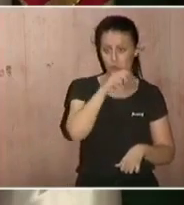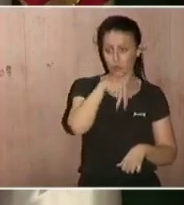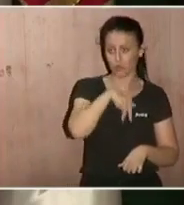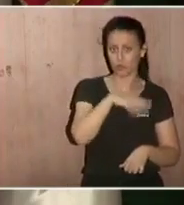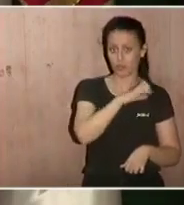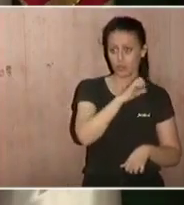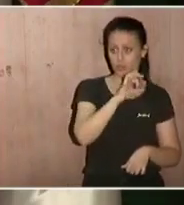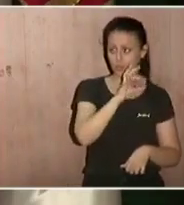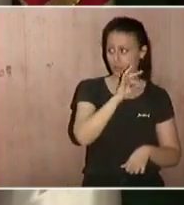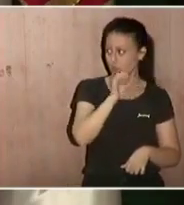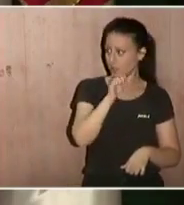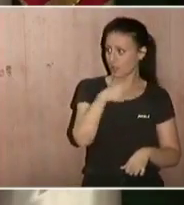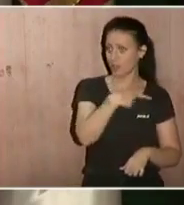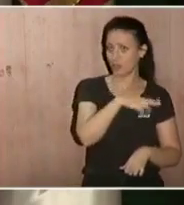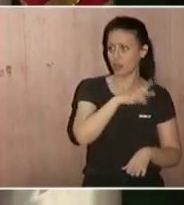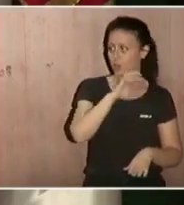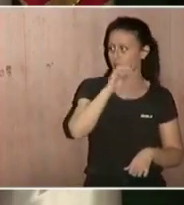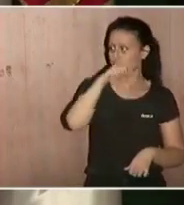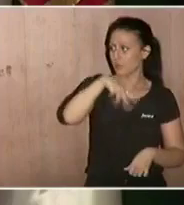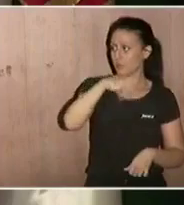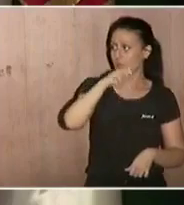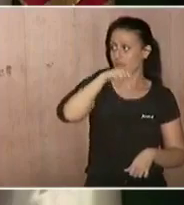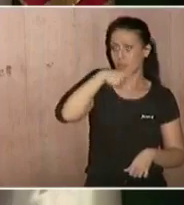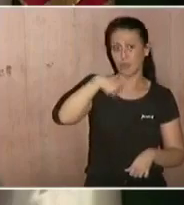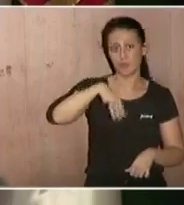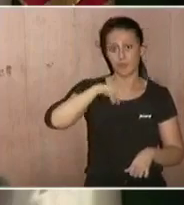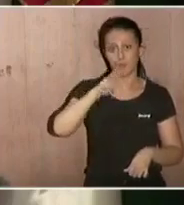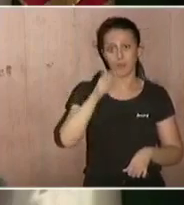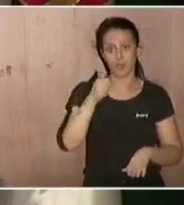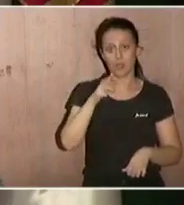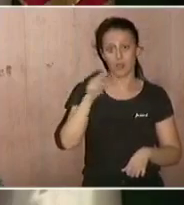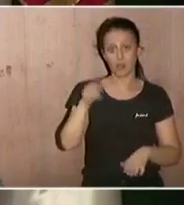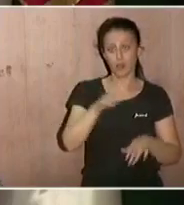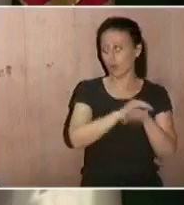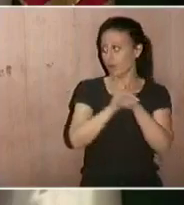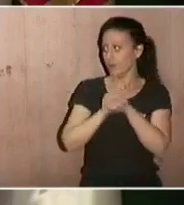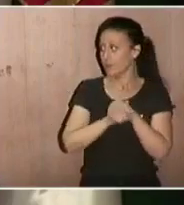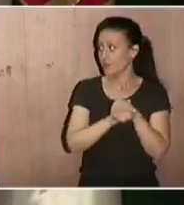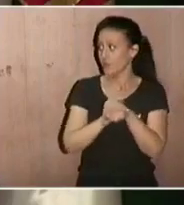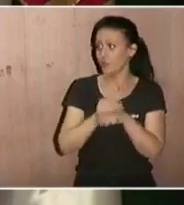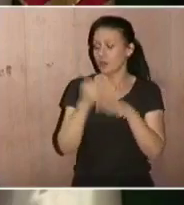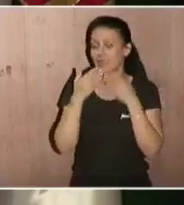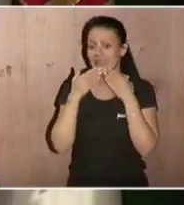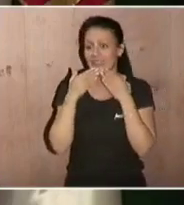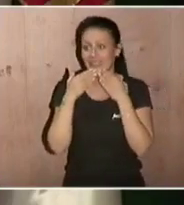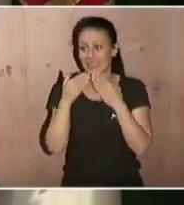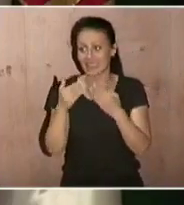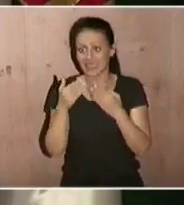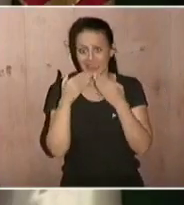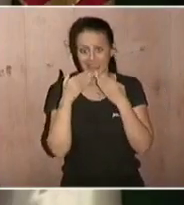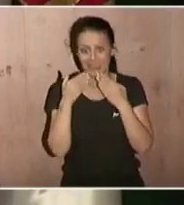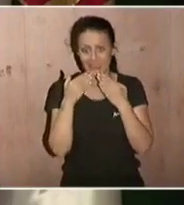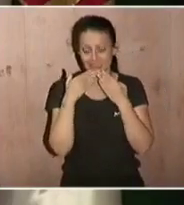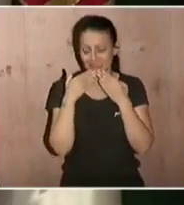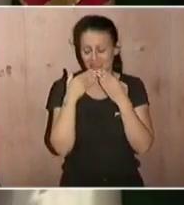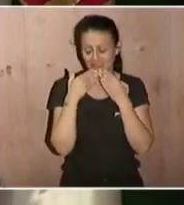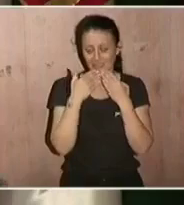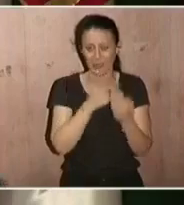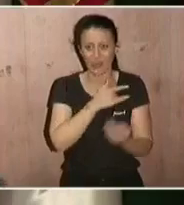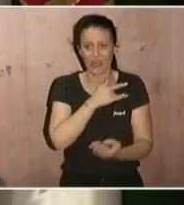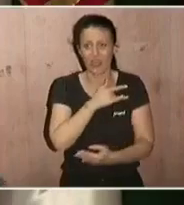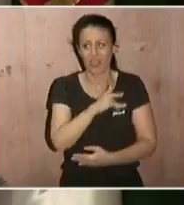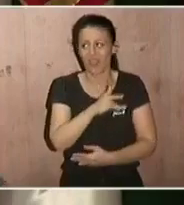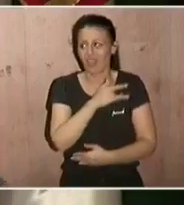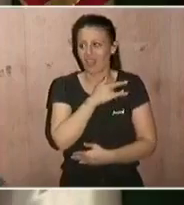con Germán y con Amparo, con todos los colegas a los que agradezco sinceramente, la generosidad que han tenido